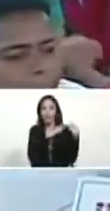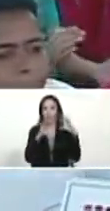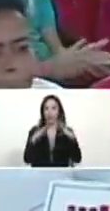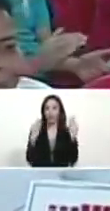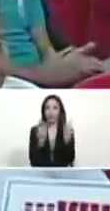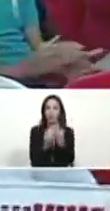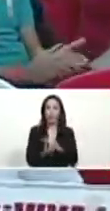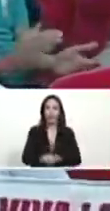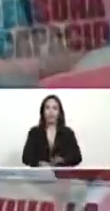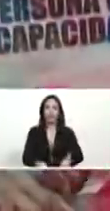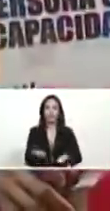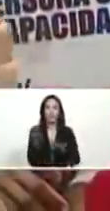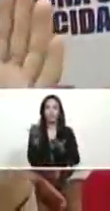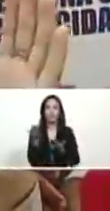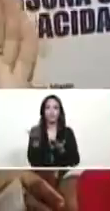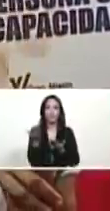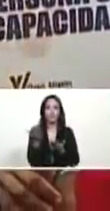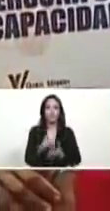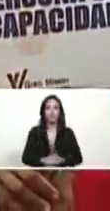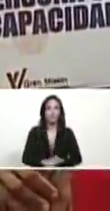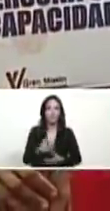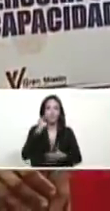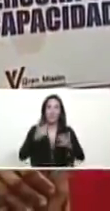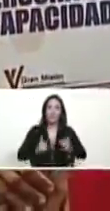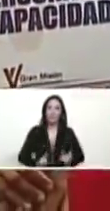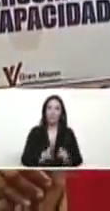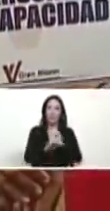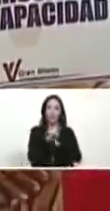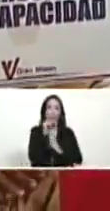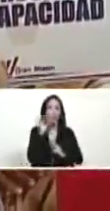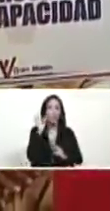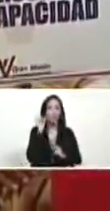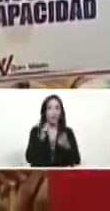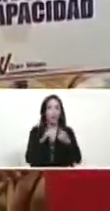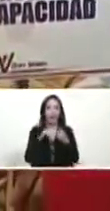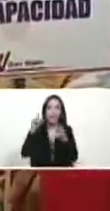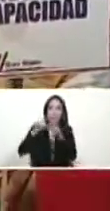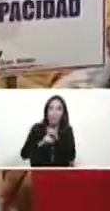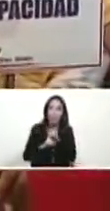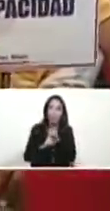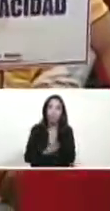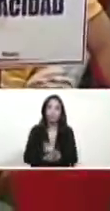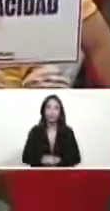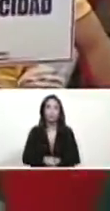familiar, Evelyn, su hija, su hijo, su compañero,